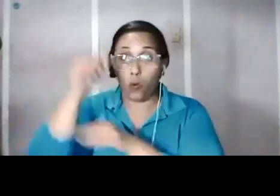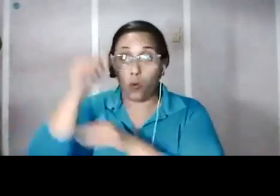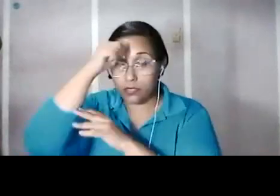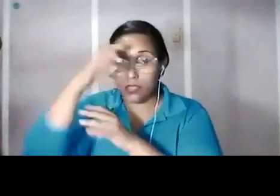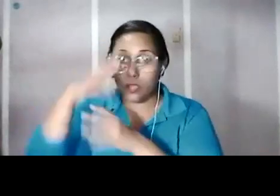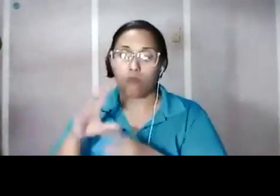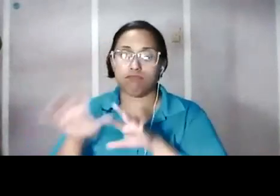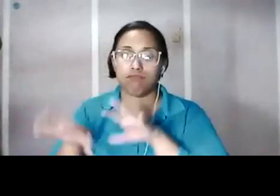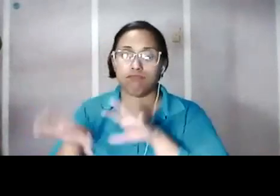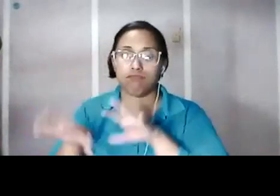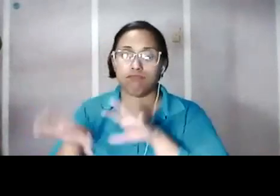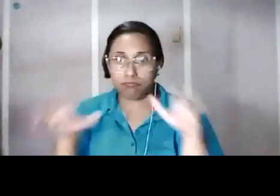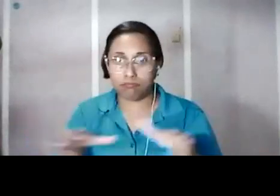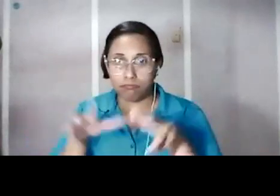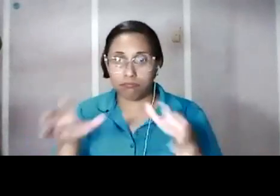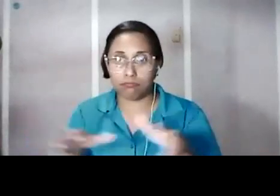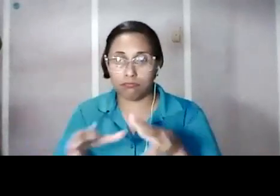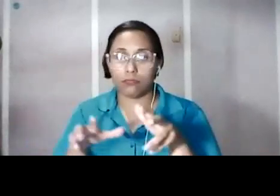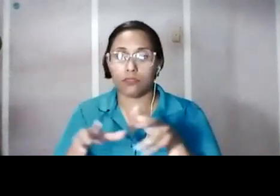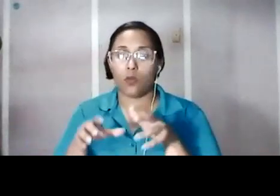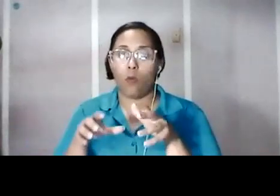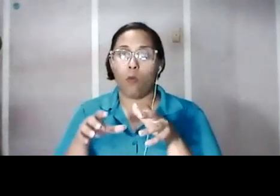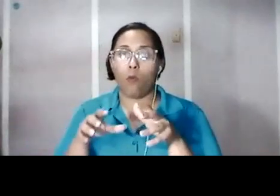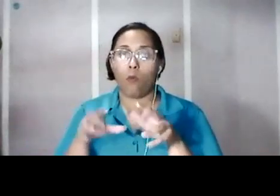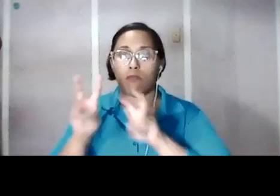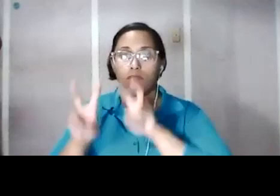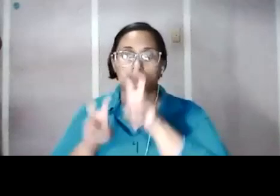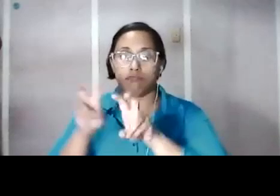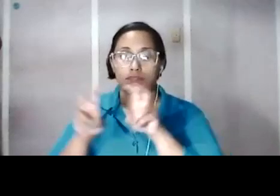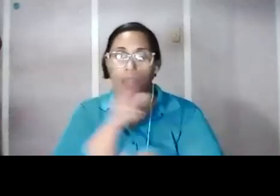donde eh, la reina estaba